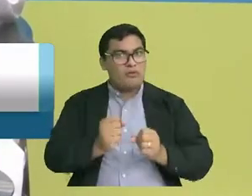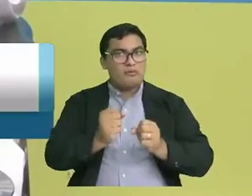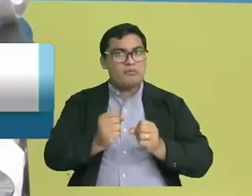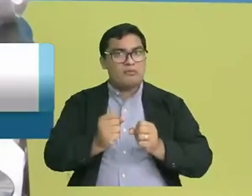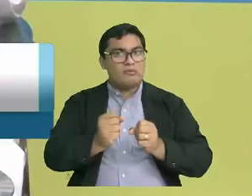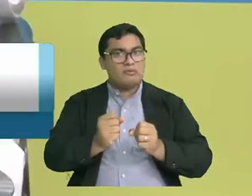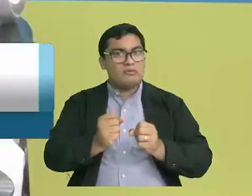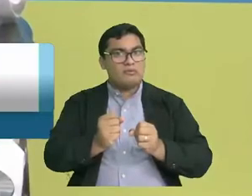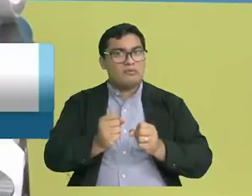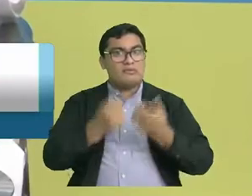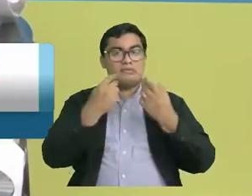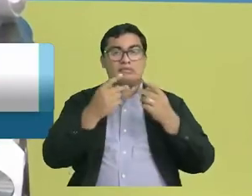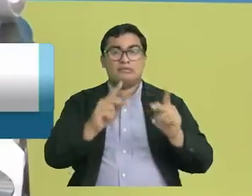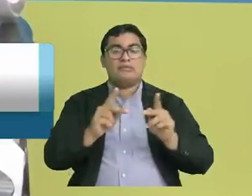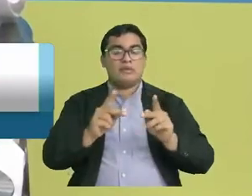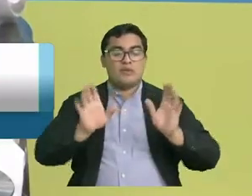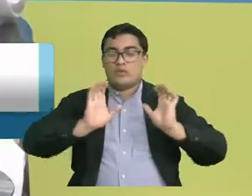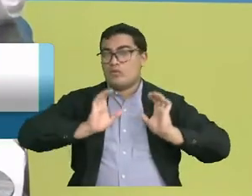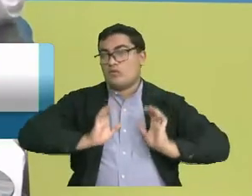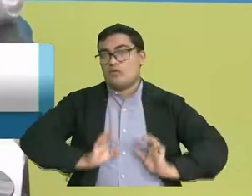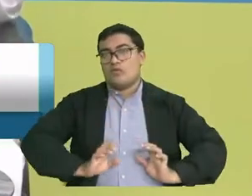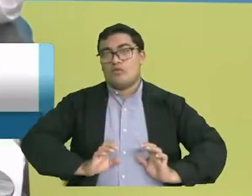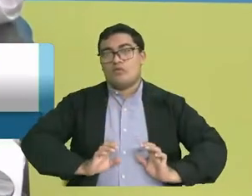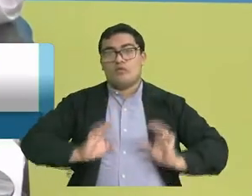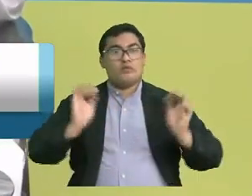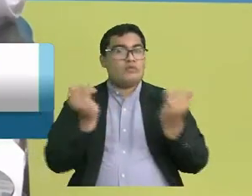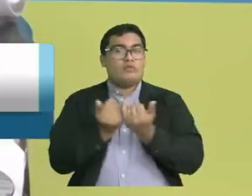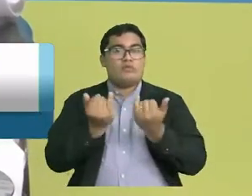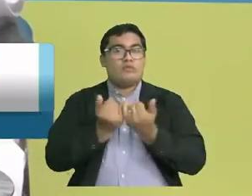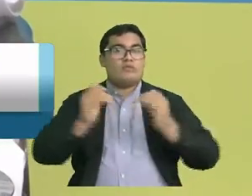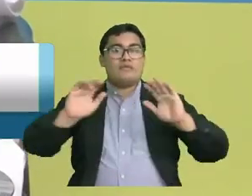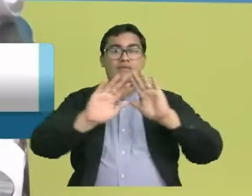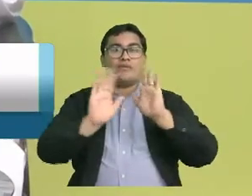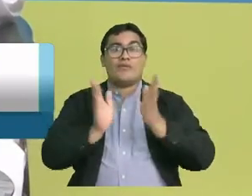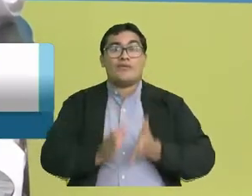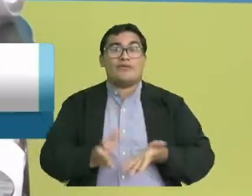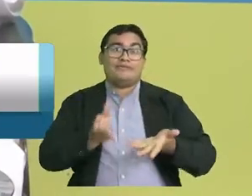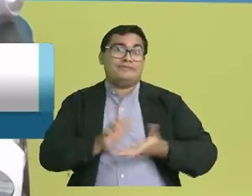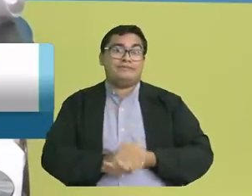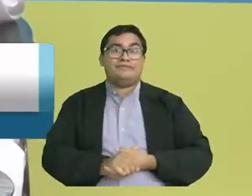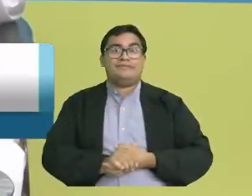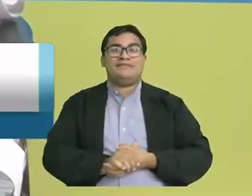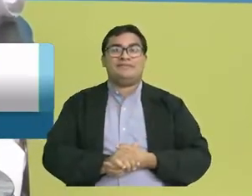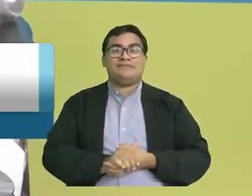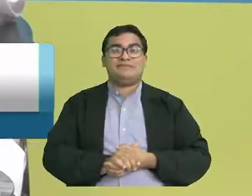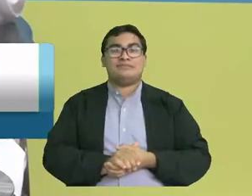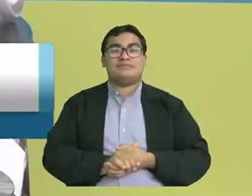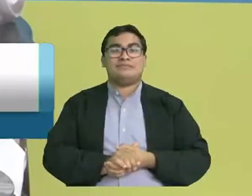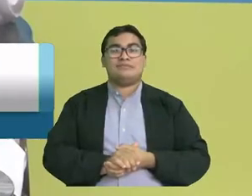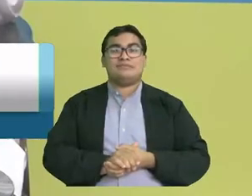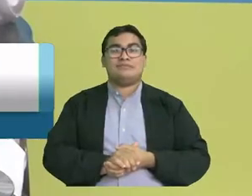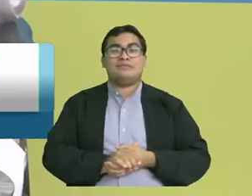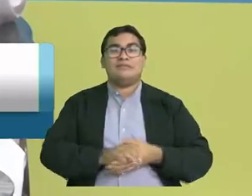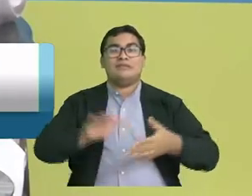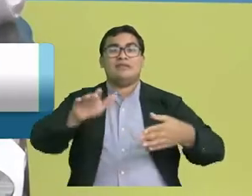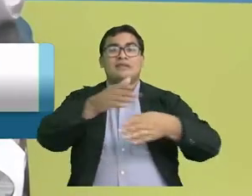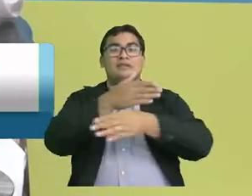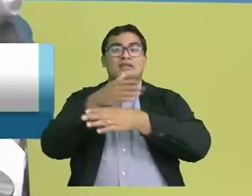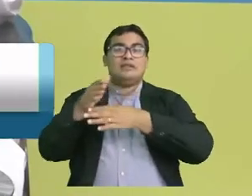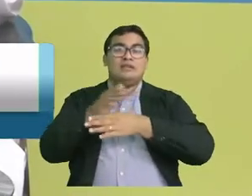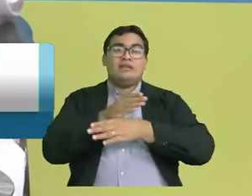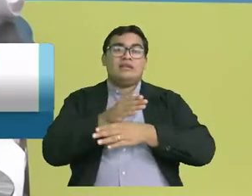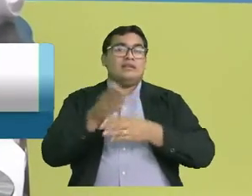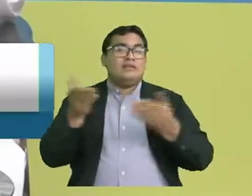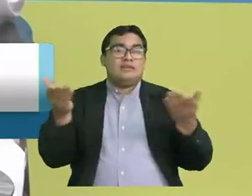XY, sus características van a ser femeninas. Entonces, a esas situaciones